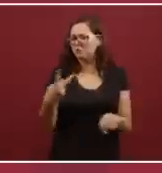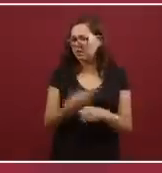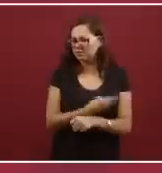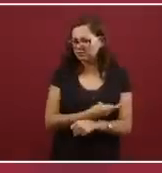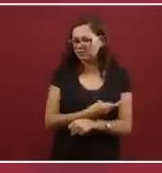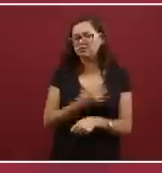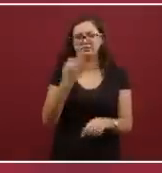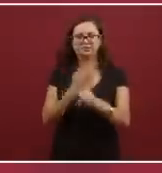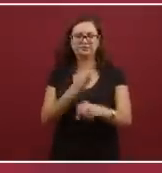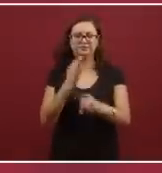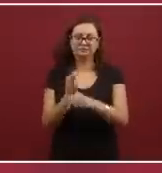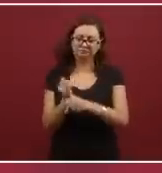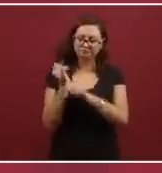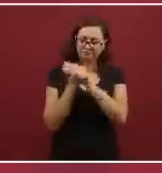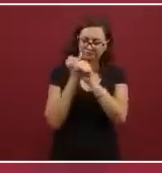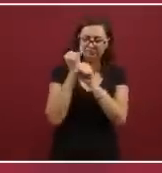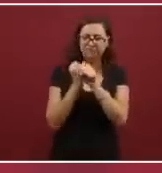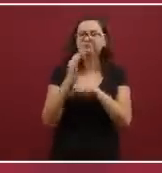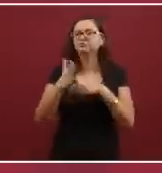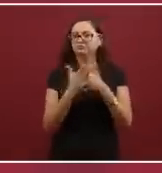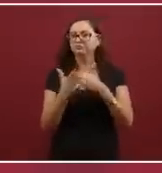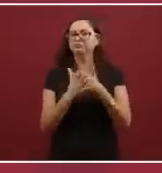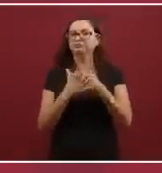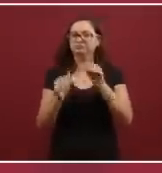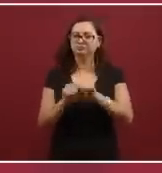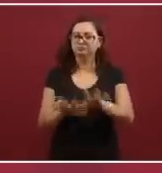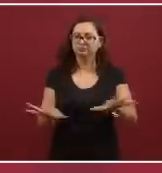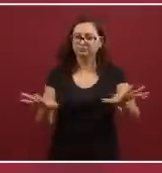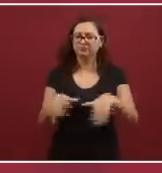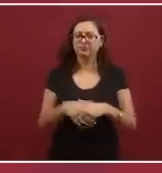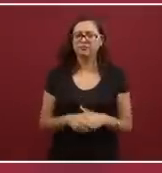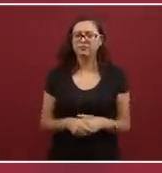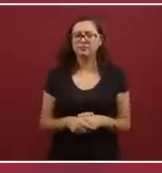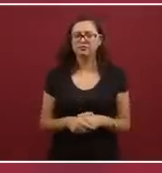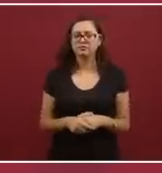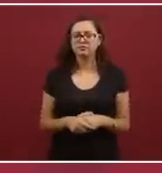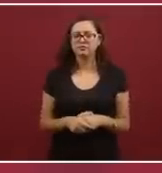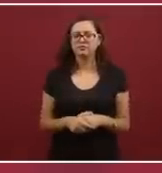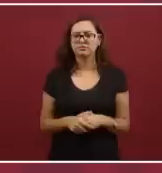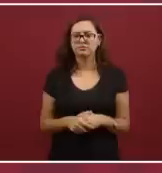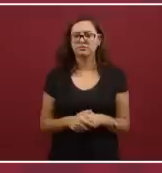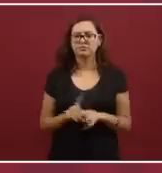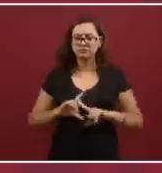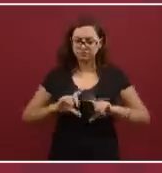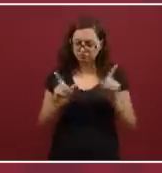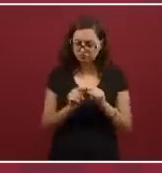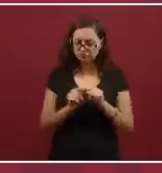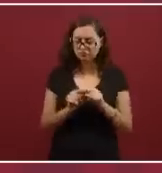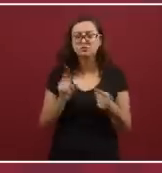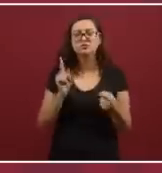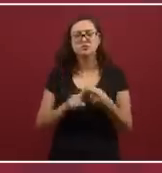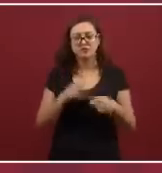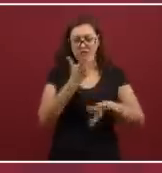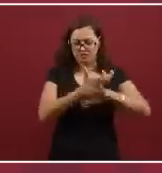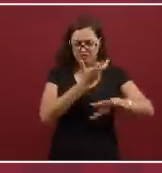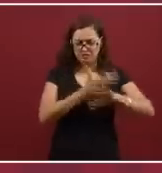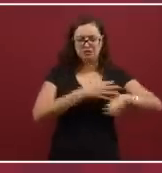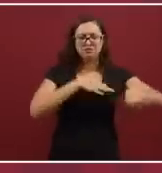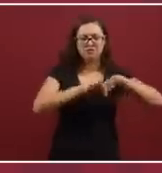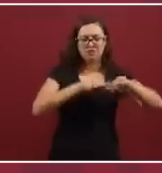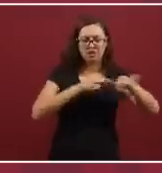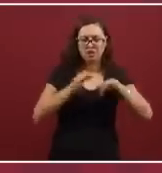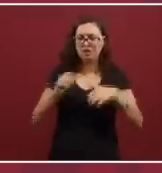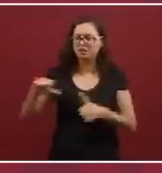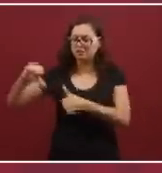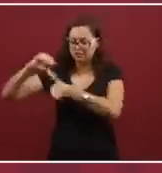eso estamos ahorita y lo vamos a dar a conocer en cuanto se tenga ya la información. Resumen, Sí estamos trabajando con Estados Unidos, sí estamos trabajando con